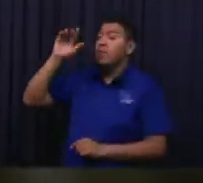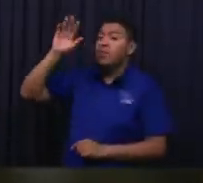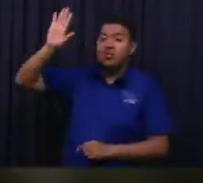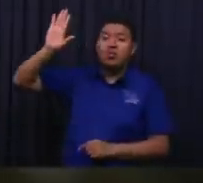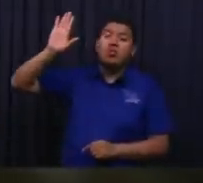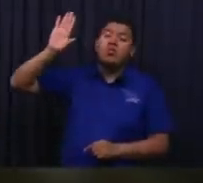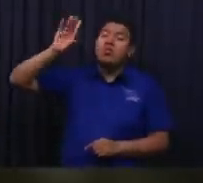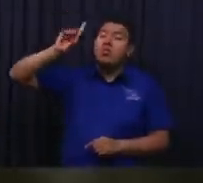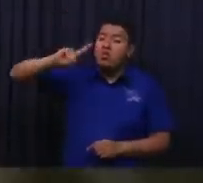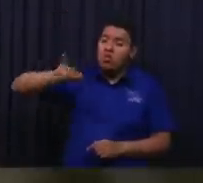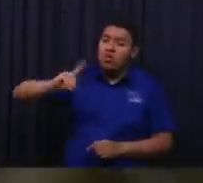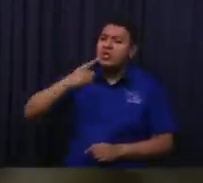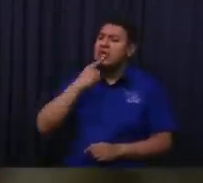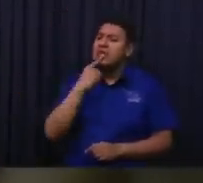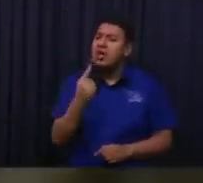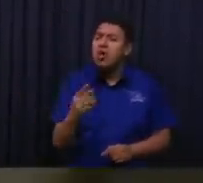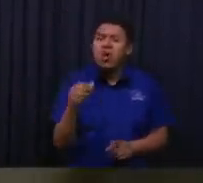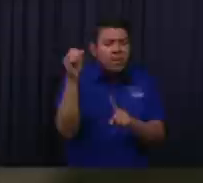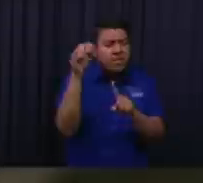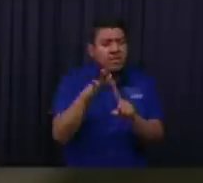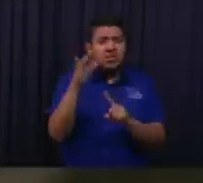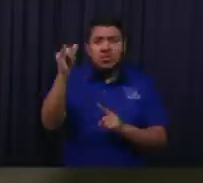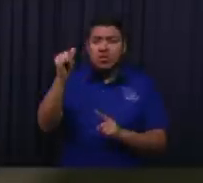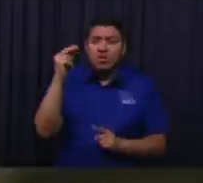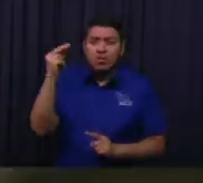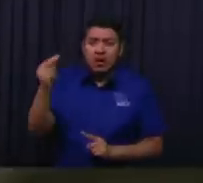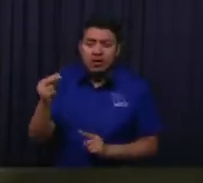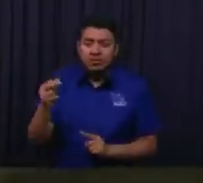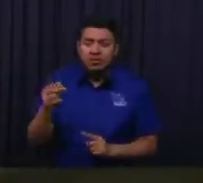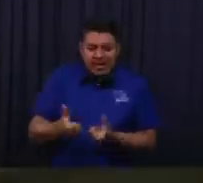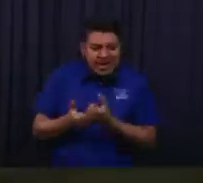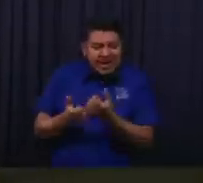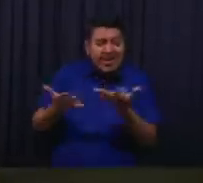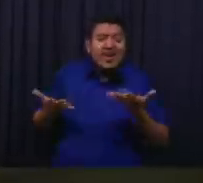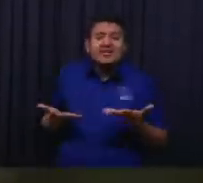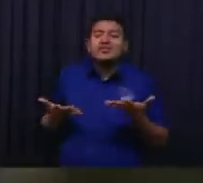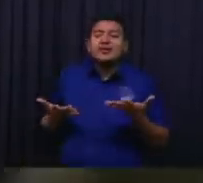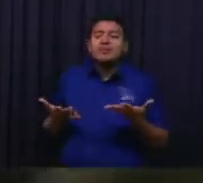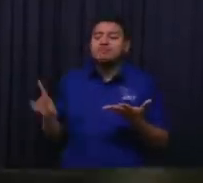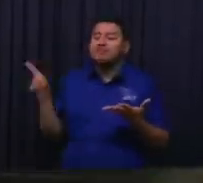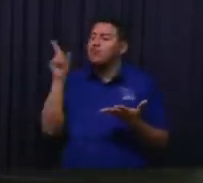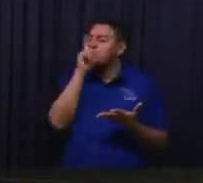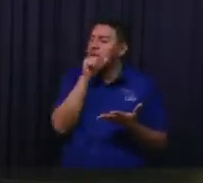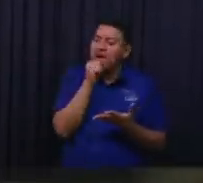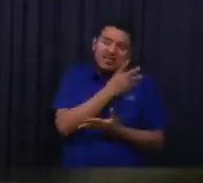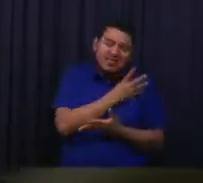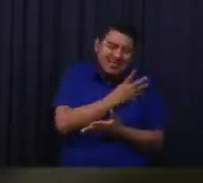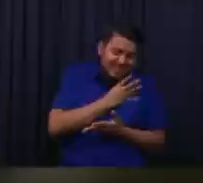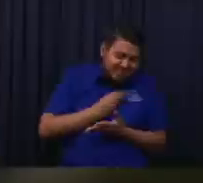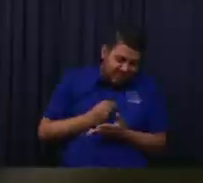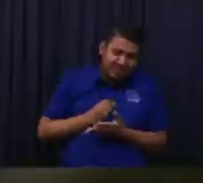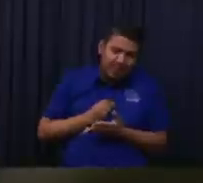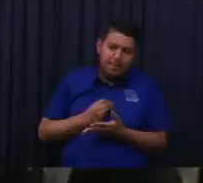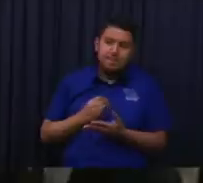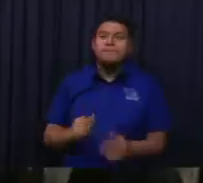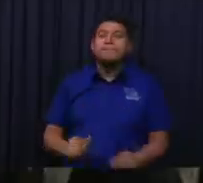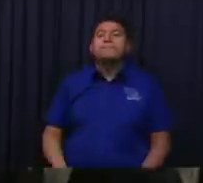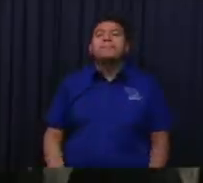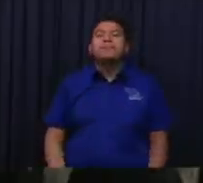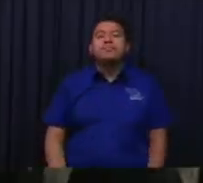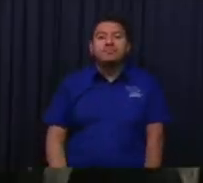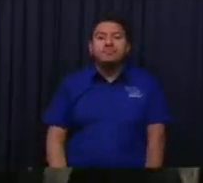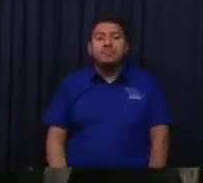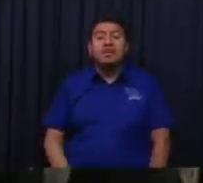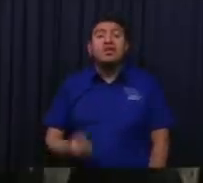que en donde dijo que la bendición de Jehová es la que enriquece y no añade con ella tristeza.